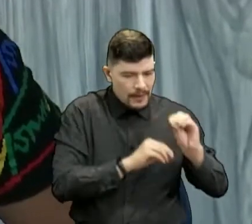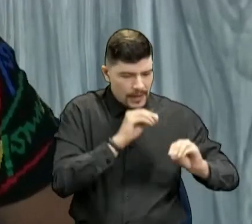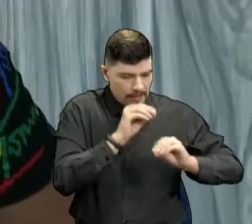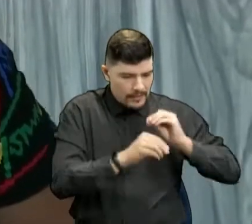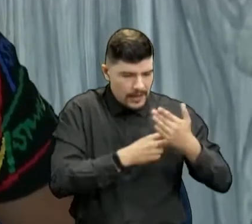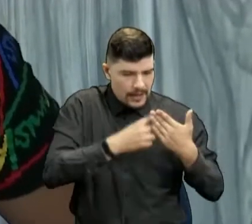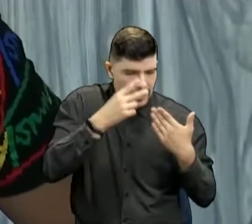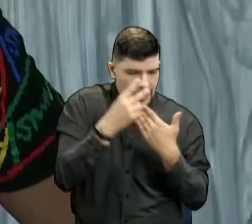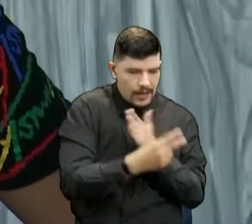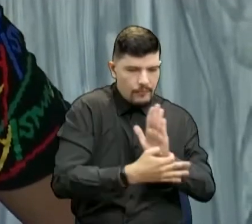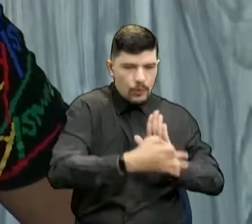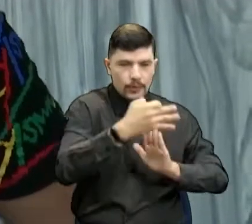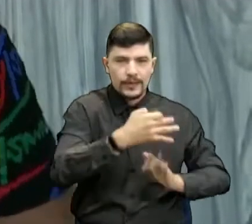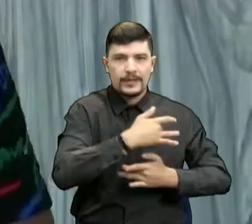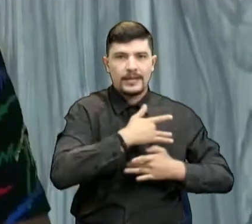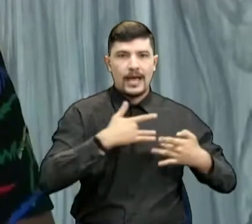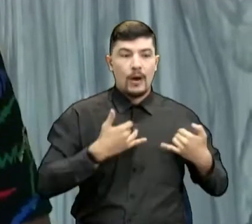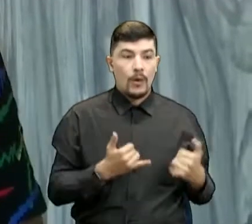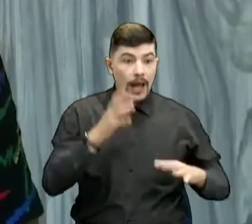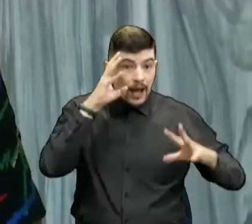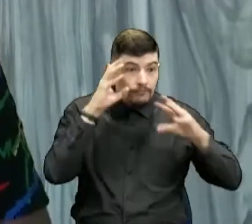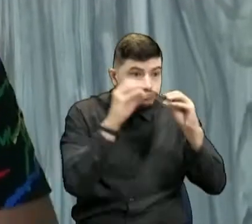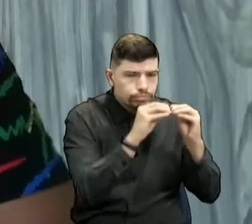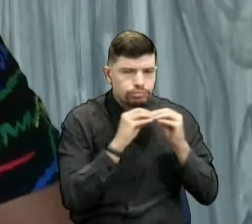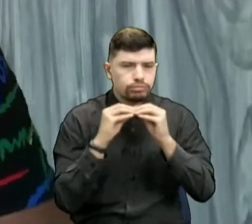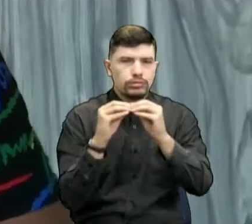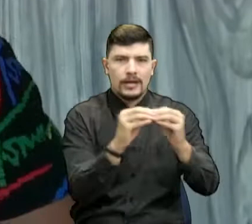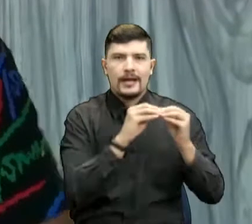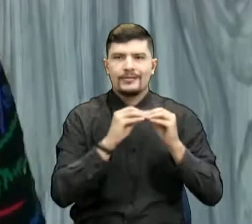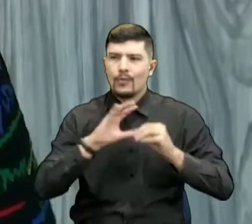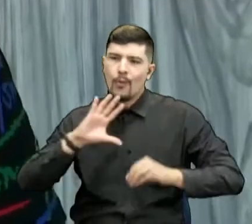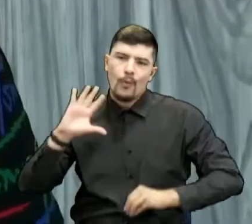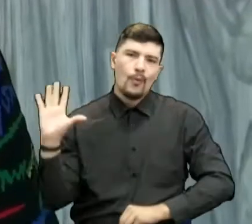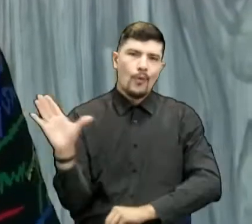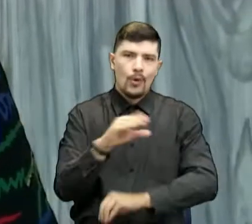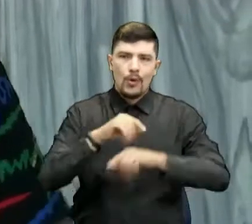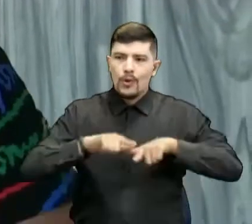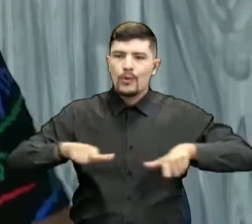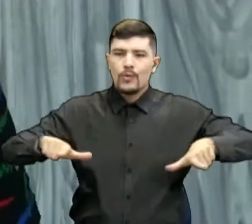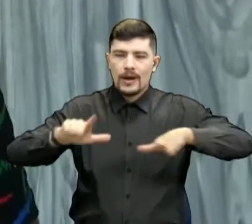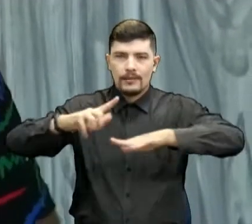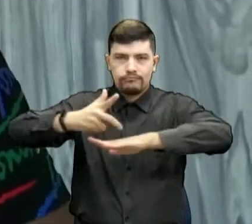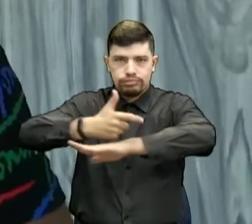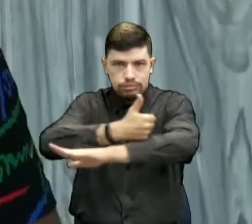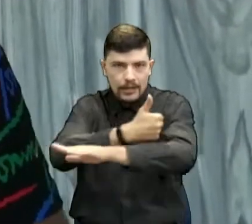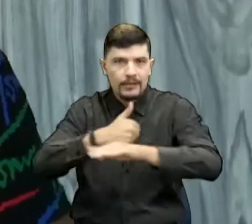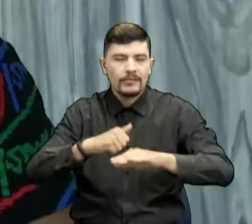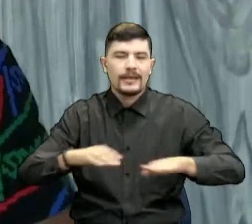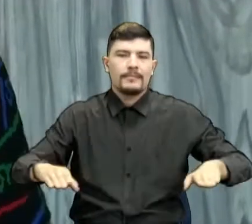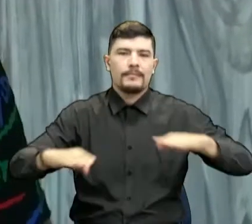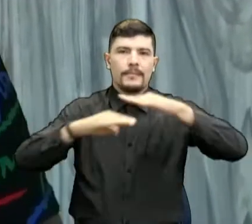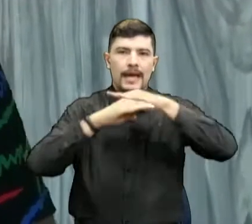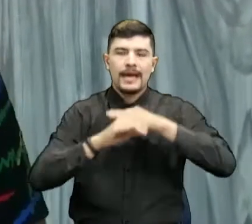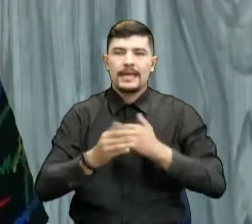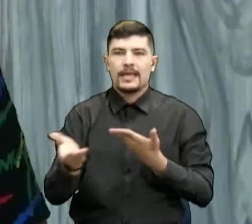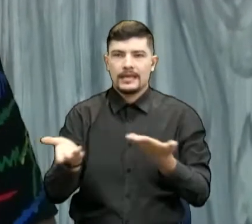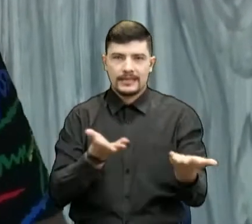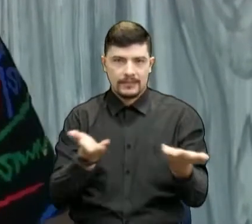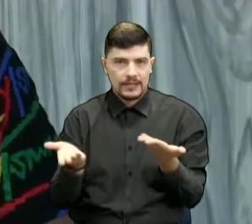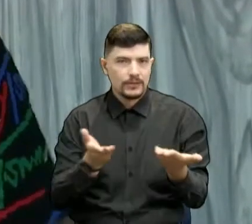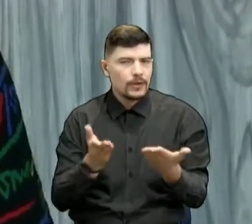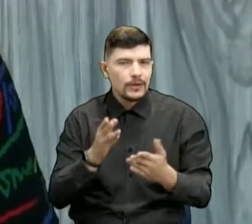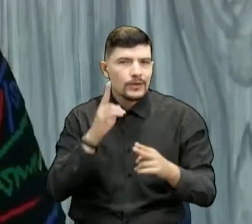el cual todos estos establecimientos nos vamos a poder regir y vamos a poder brindar un servicio al público que hemos llamado la rumba